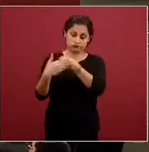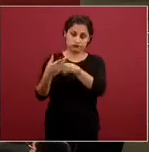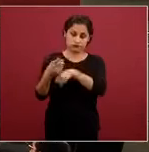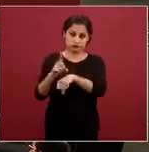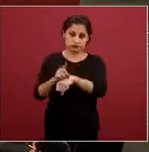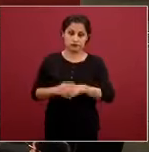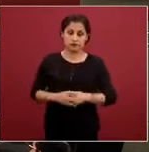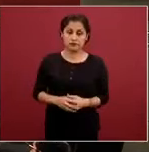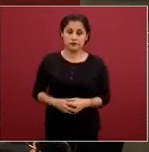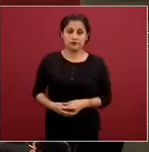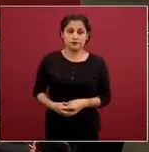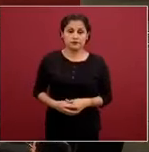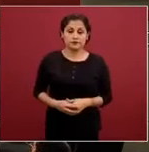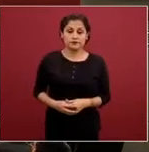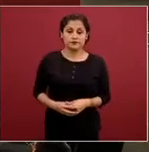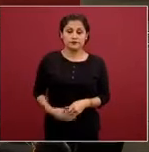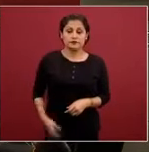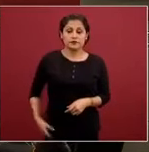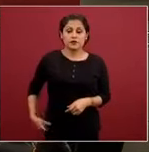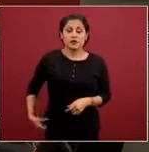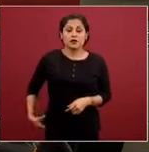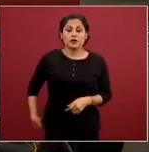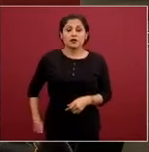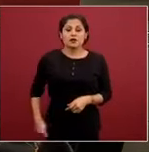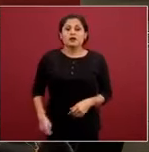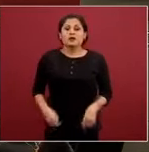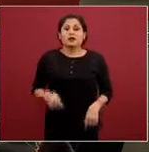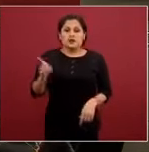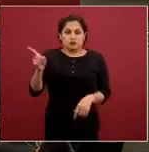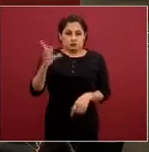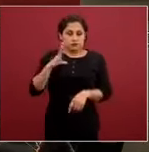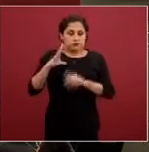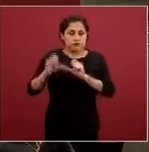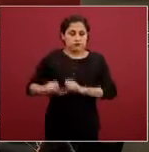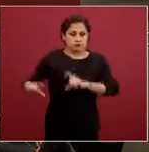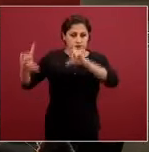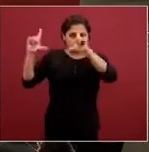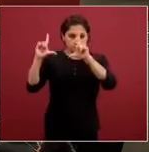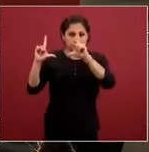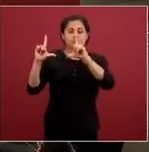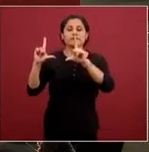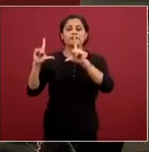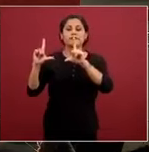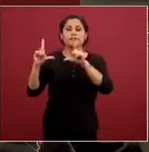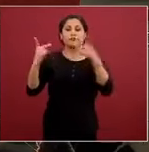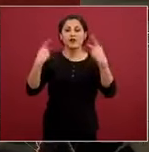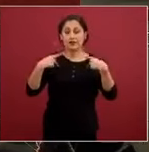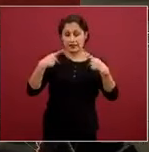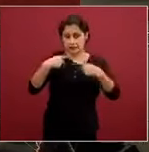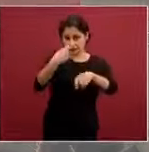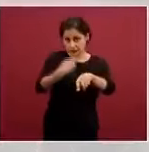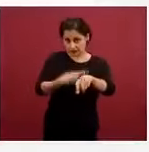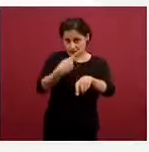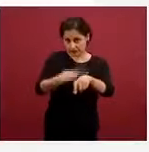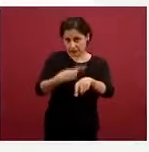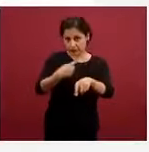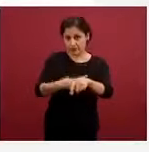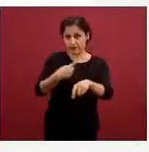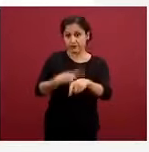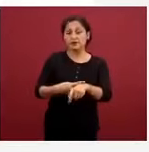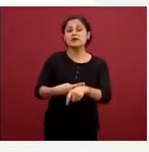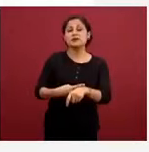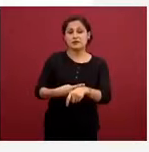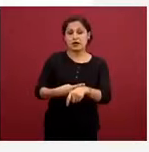favor. Aquí tenemos la distribución de los casos confirmados, 9.501, y los casos